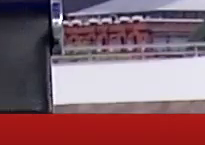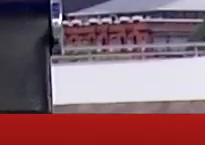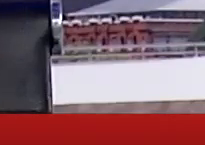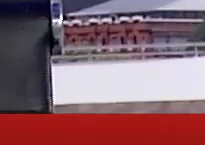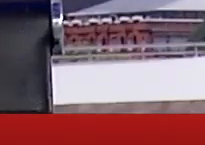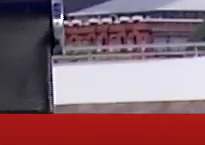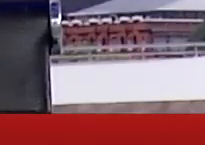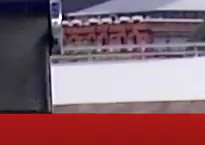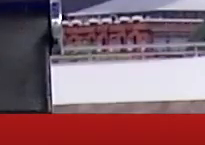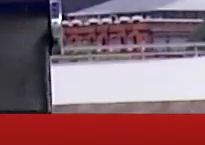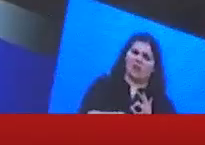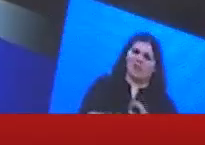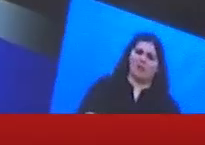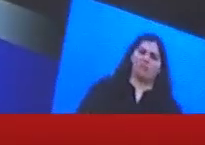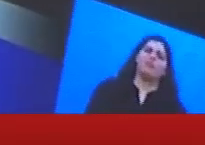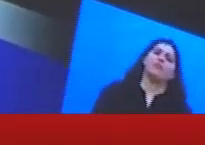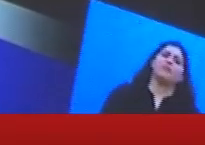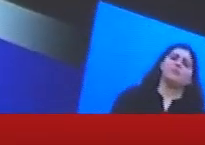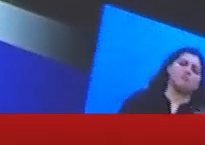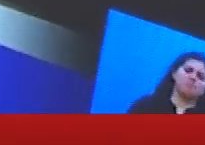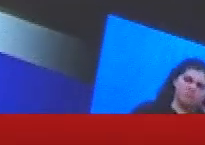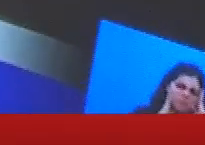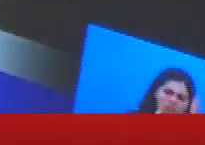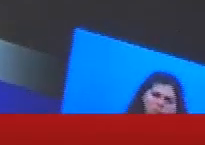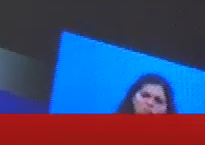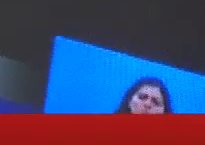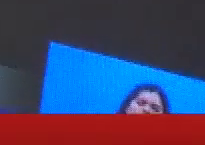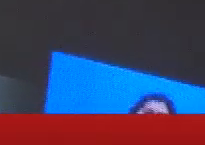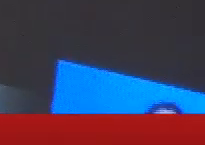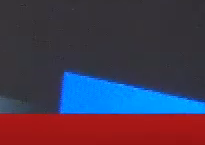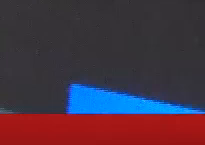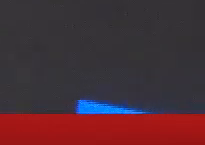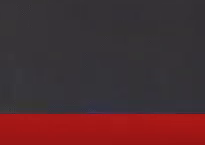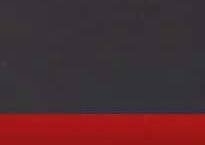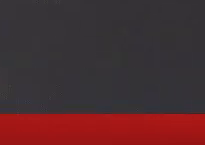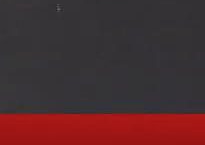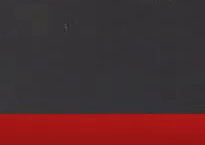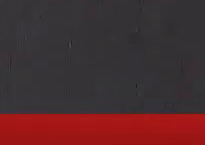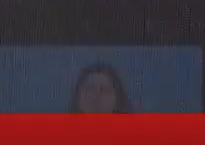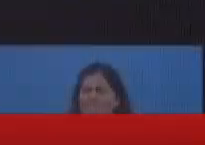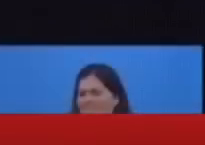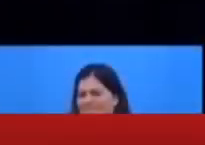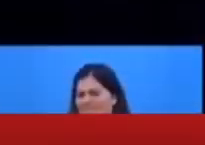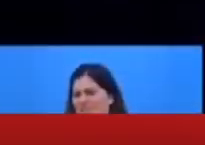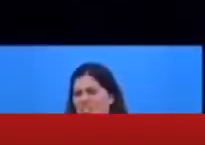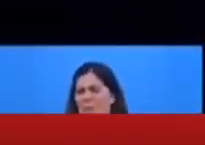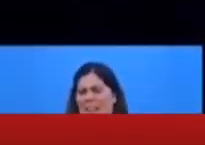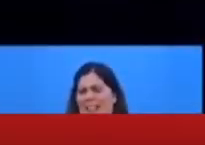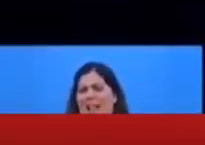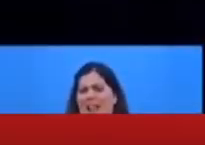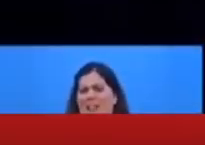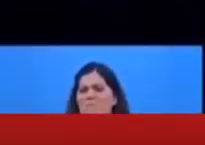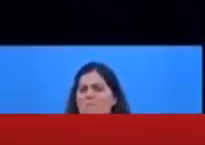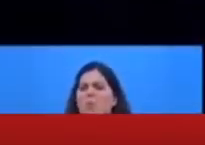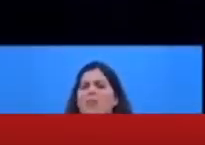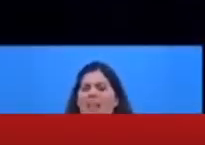que dijeron otros tres de los candidatos. Ocuparnos también de cuidar el medio ambiente, porque hay un imperativo, que es que